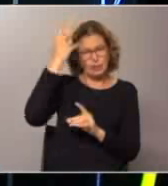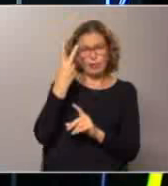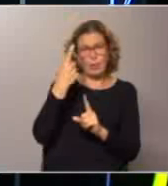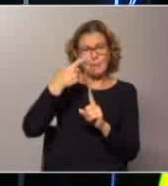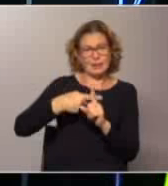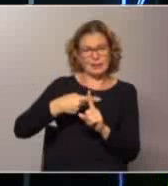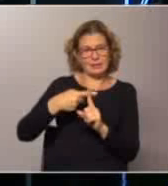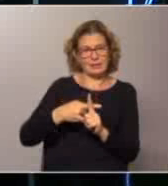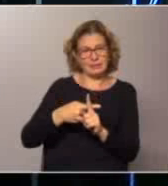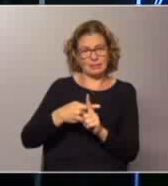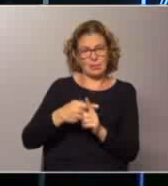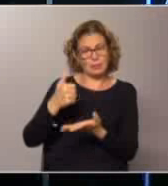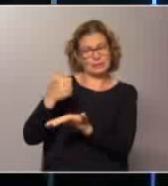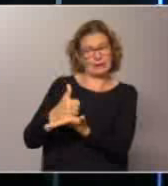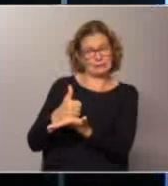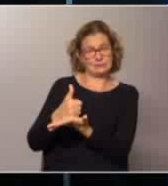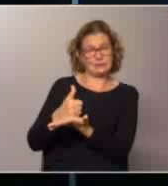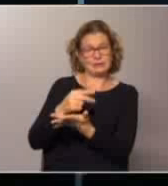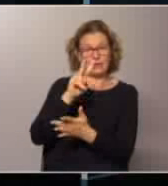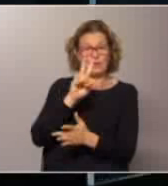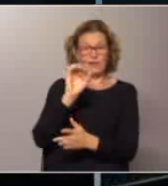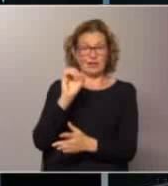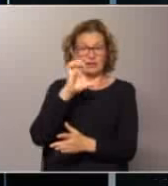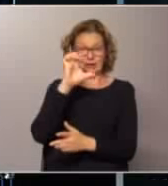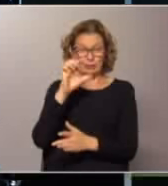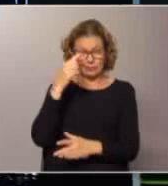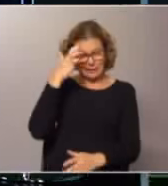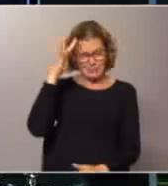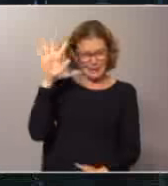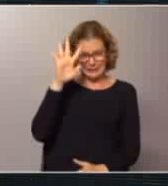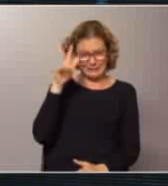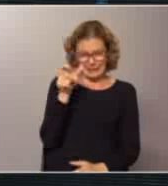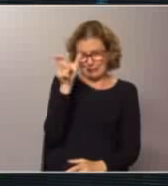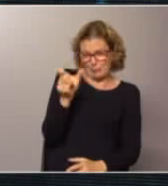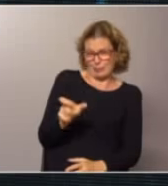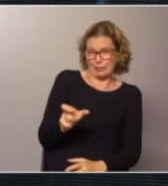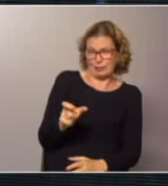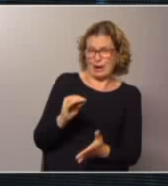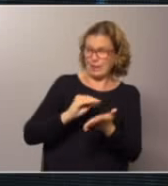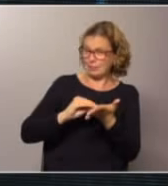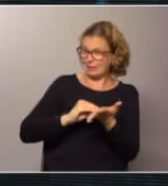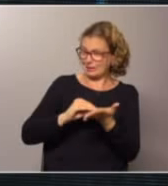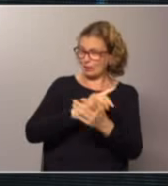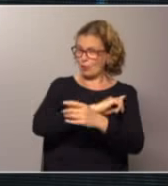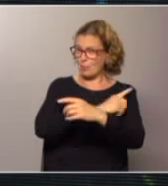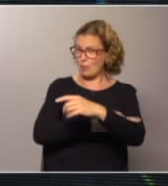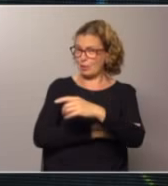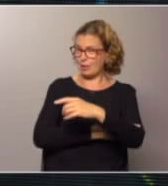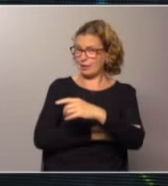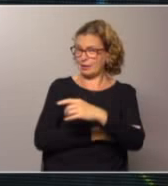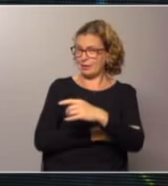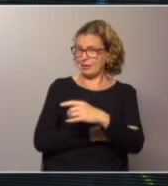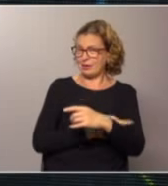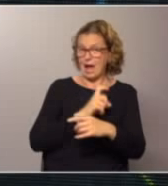dos meses pues esto vais al 20 de enero ustedes imaginan ese personaje administrando el poder de la potencia más grande